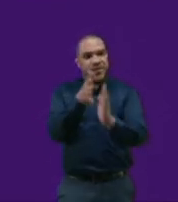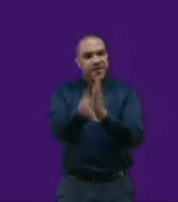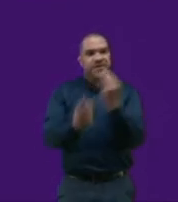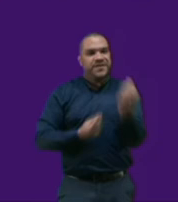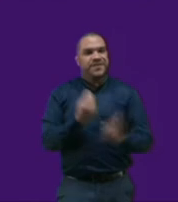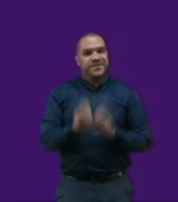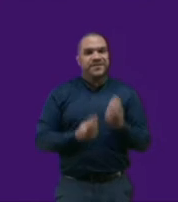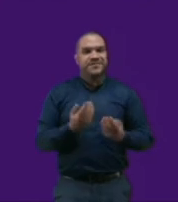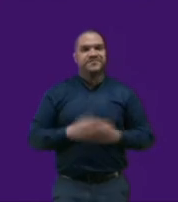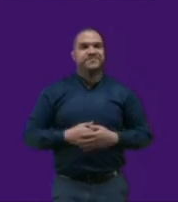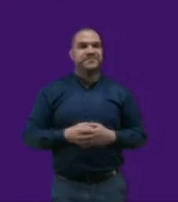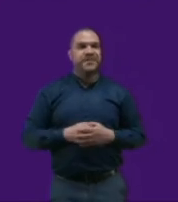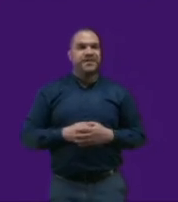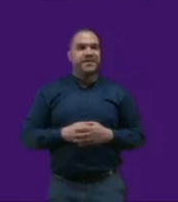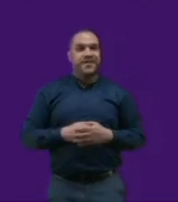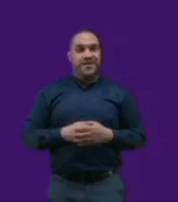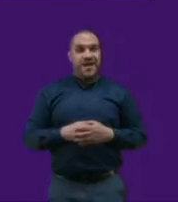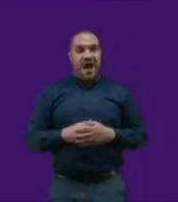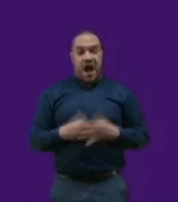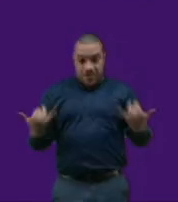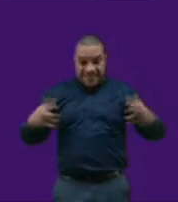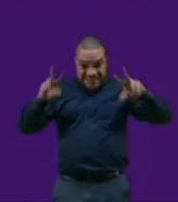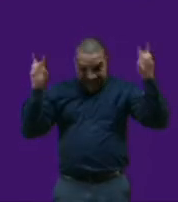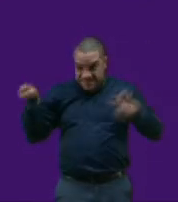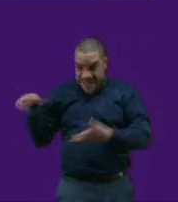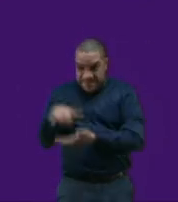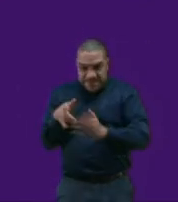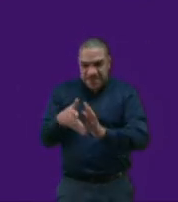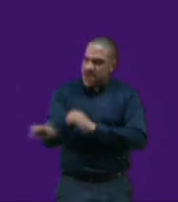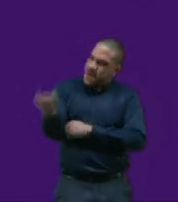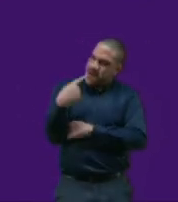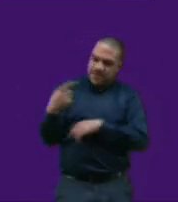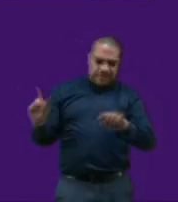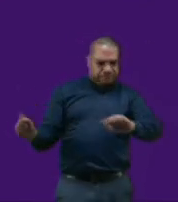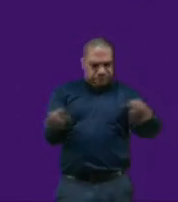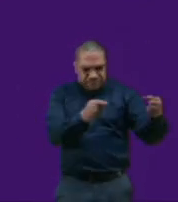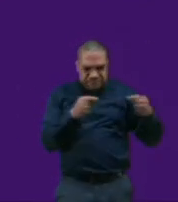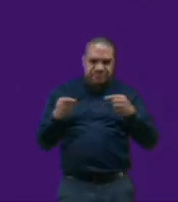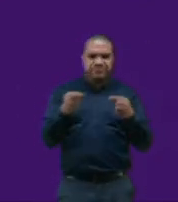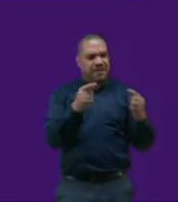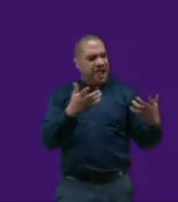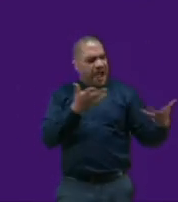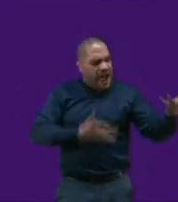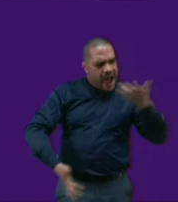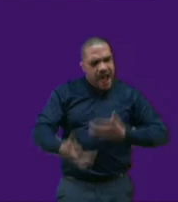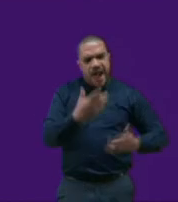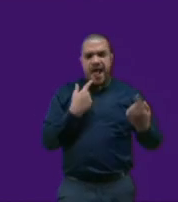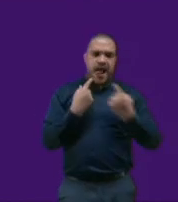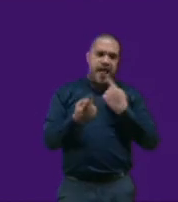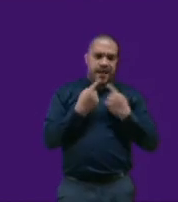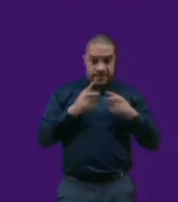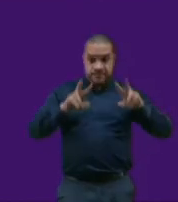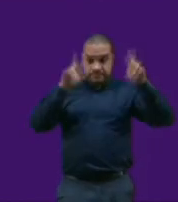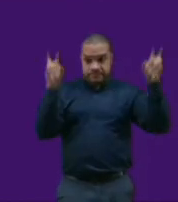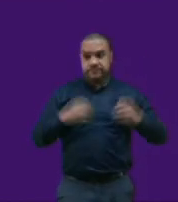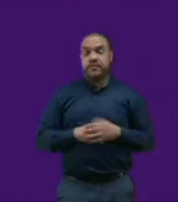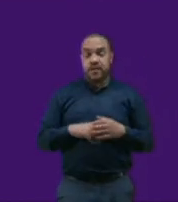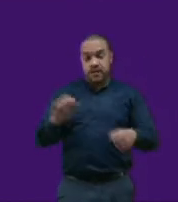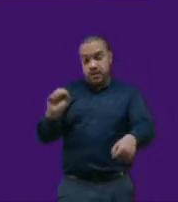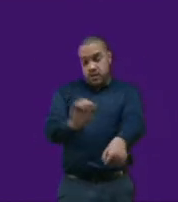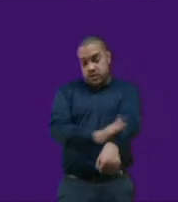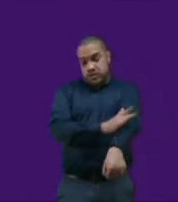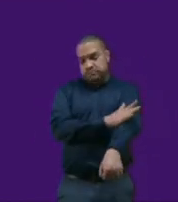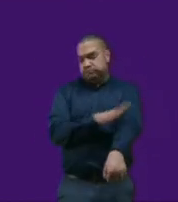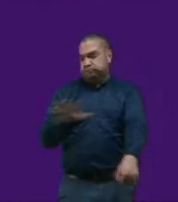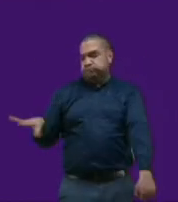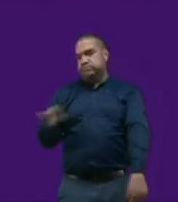hay una cantidad de conversaciones con respecto al tema. Definitivamente las emociones nos mueven a todos.